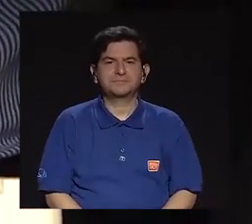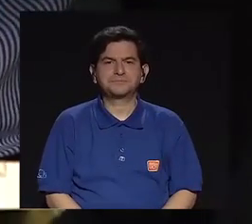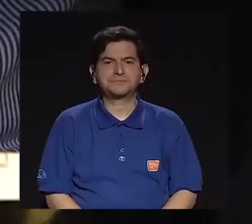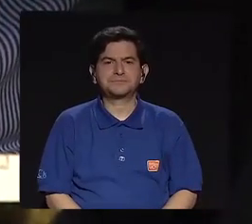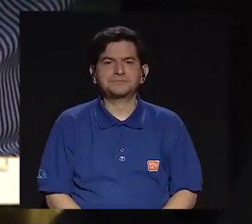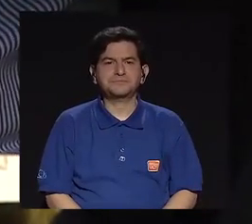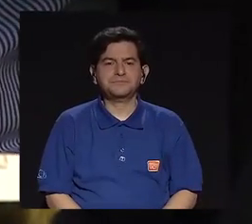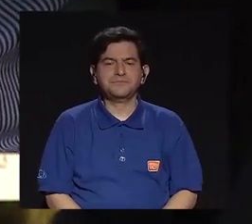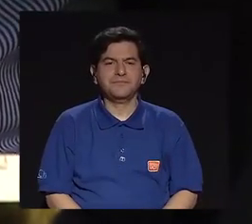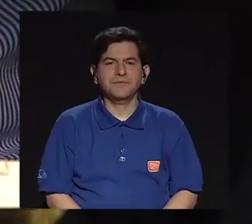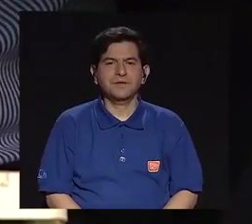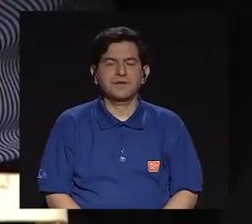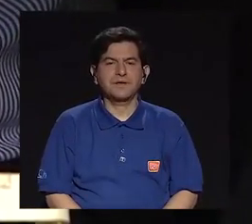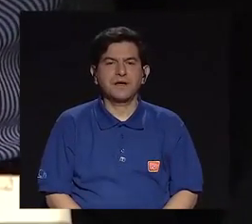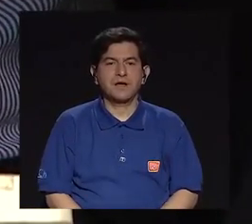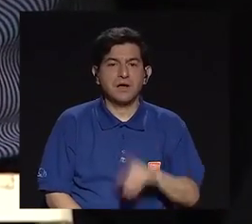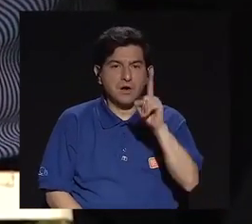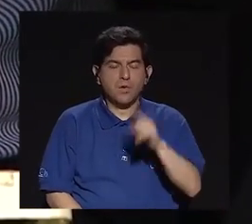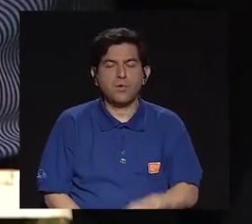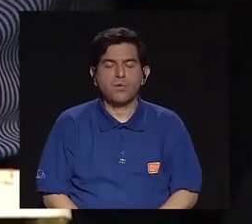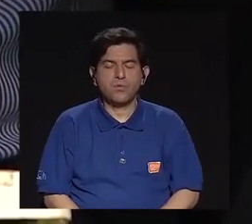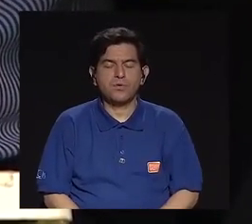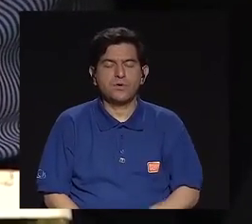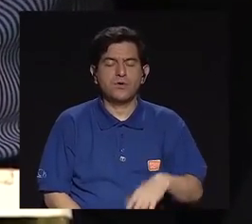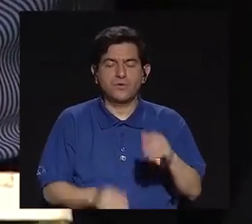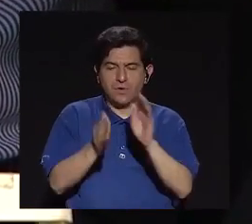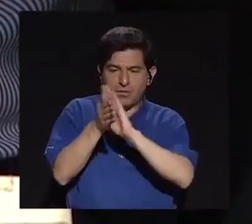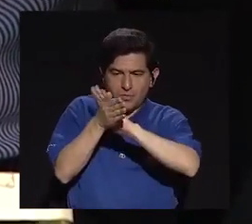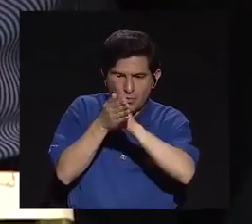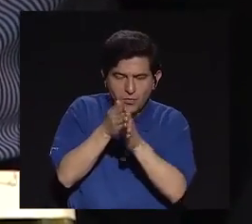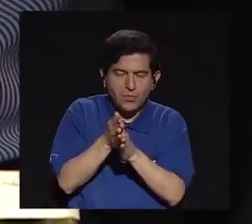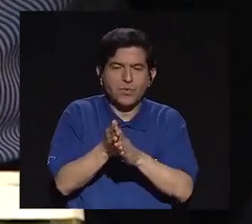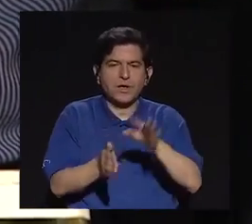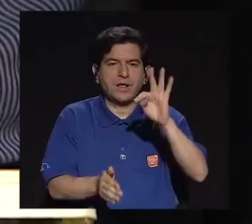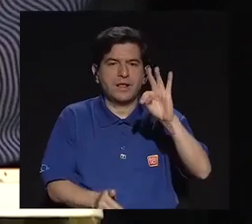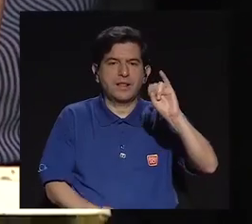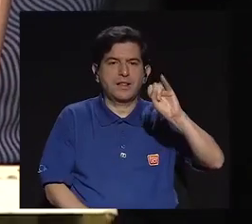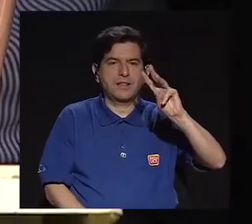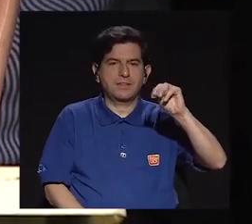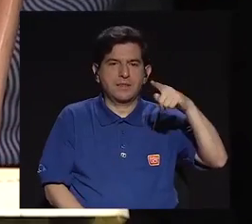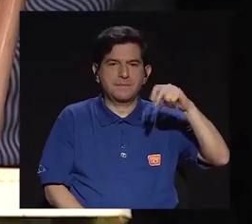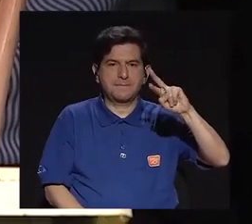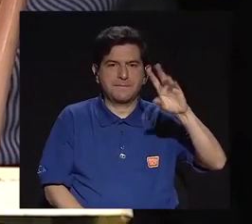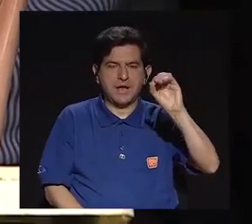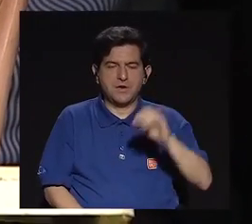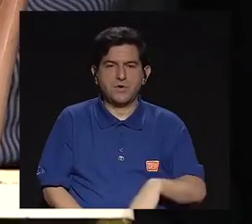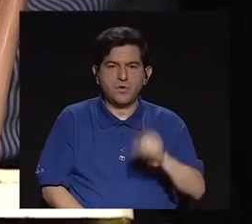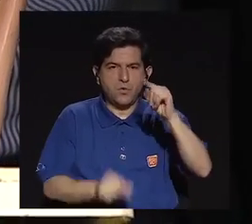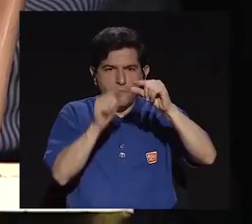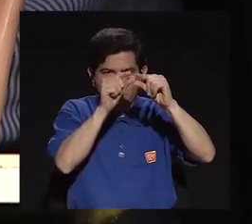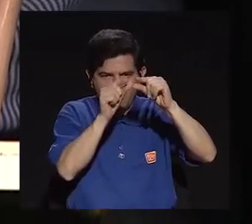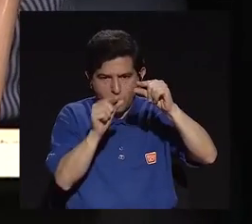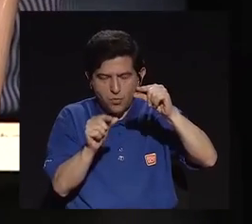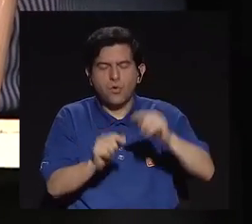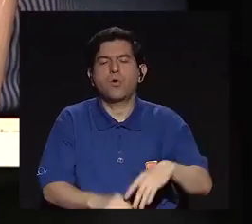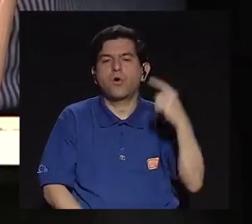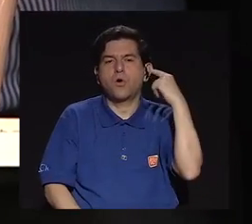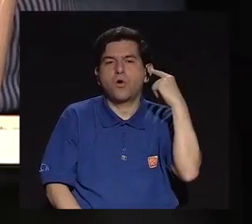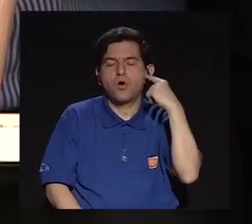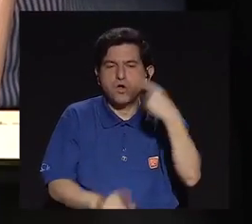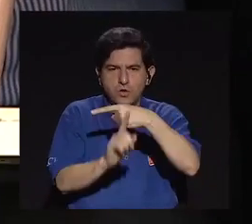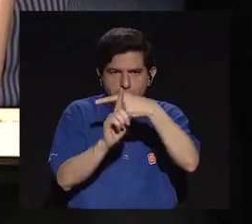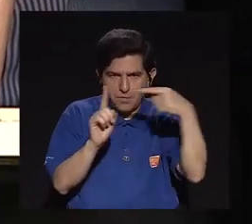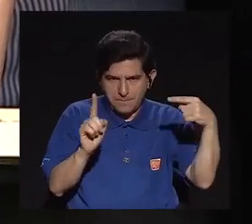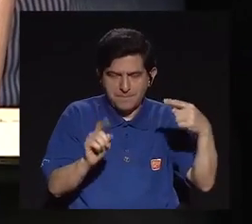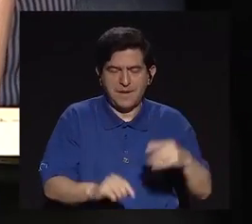que tenemos el conducto auditivo externo, lleva una membrana que es el tímpano. Hay un tubito de aireación que nos lleva al oído medio.